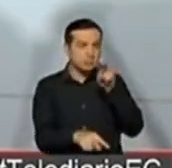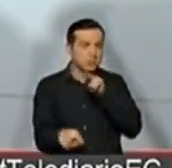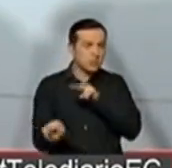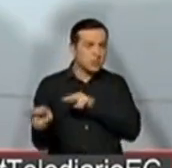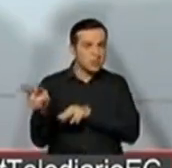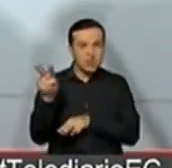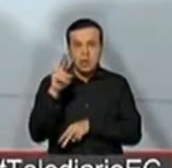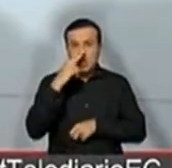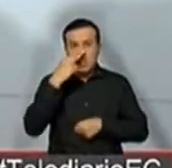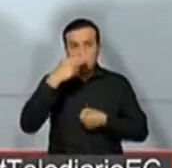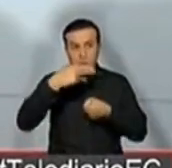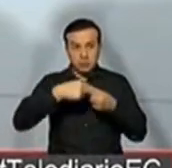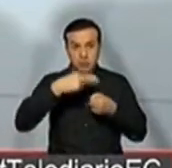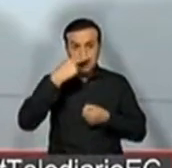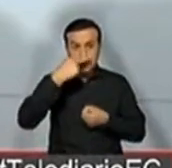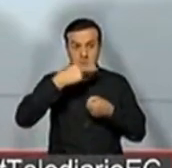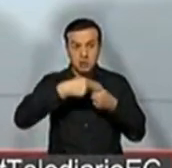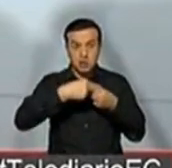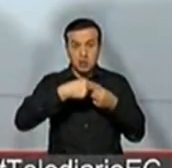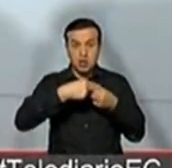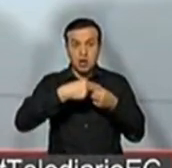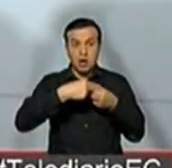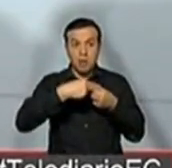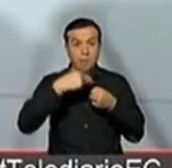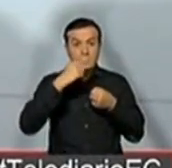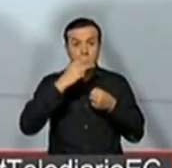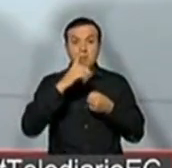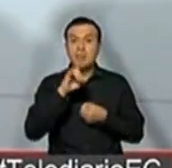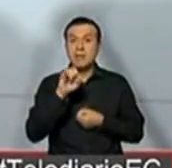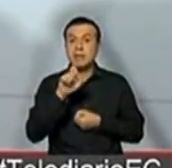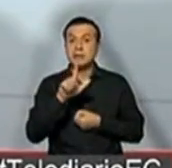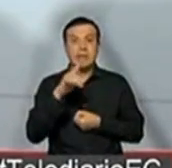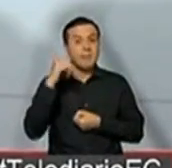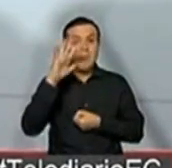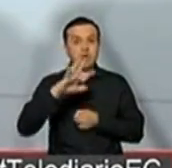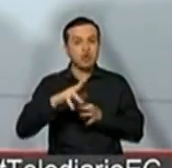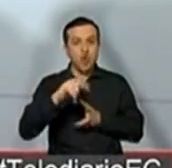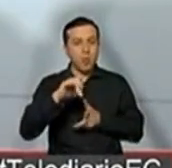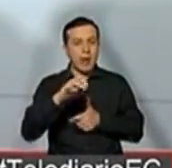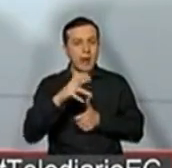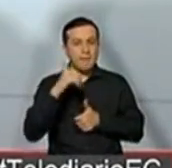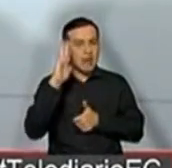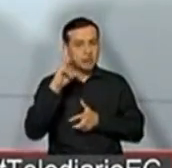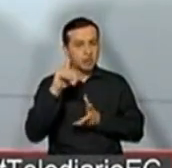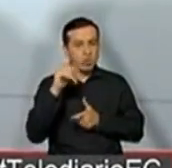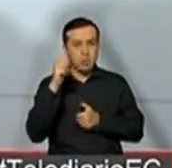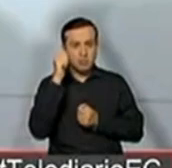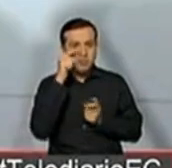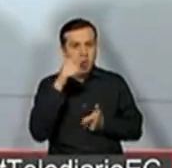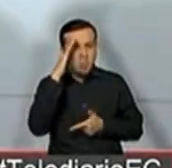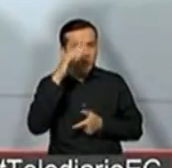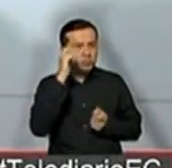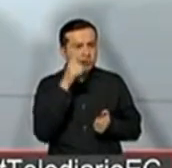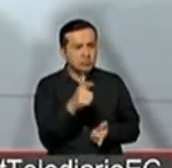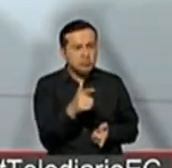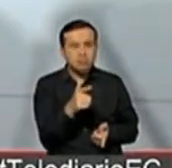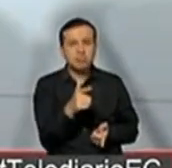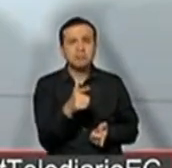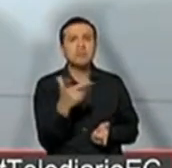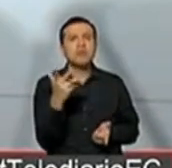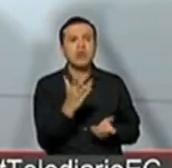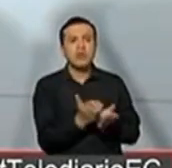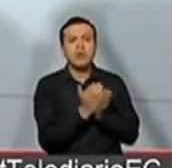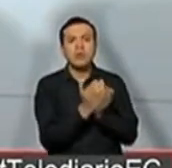de diésel, especialmente que es el combustible que más se contrabandea. Que se ponga inspectores en el puerto